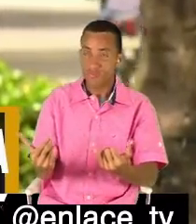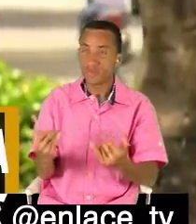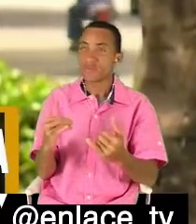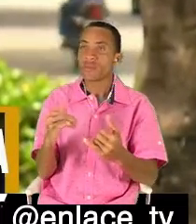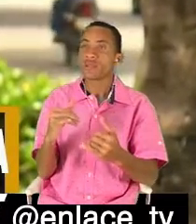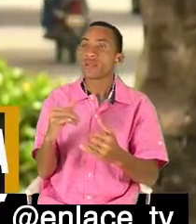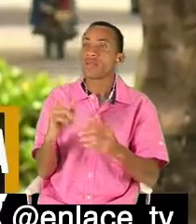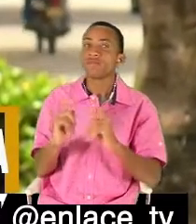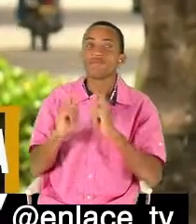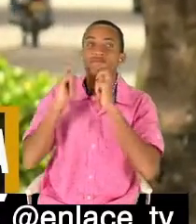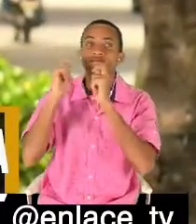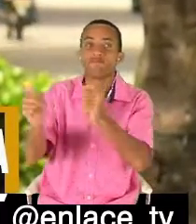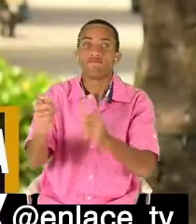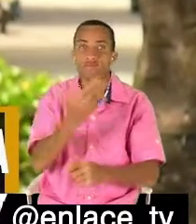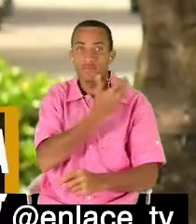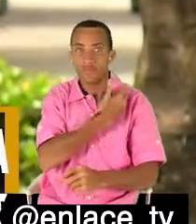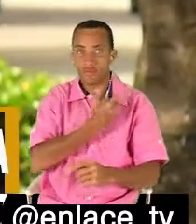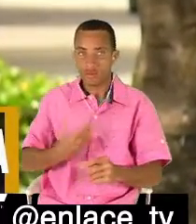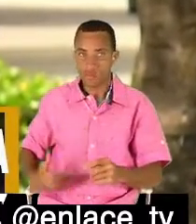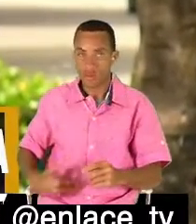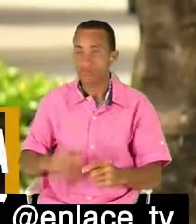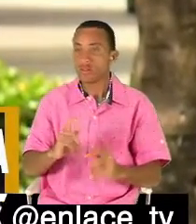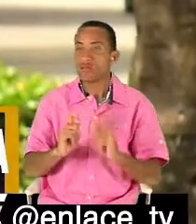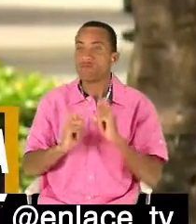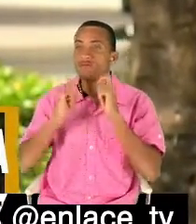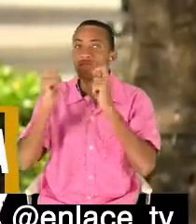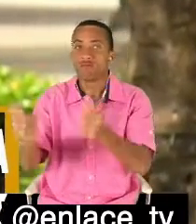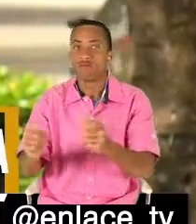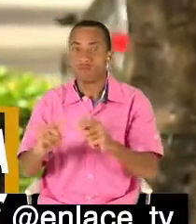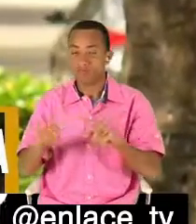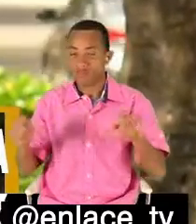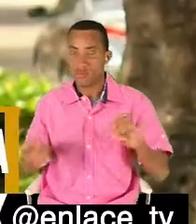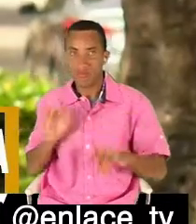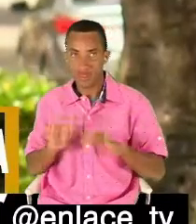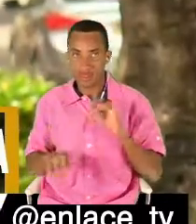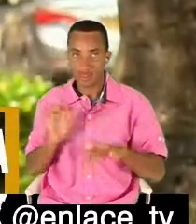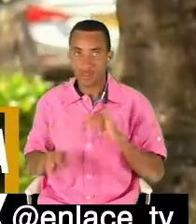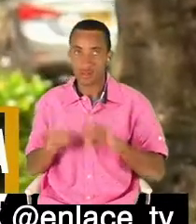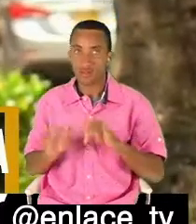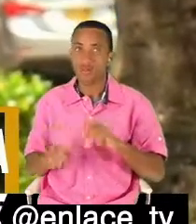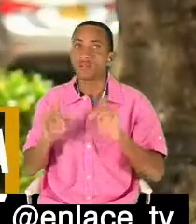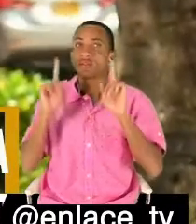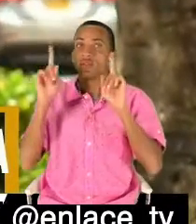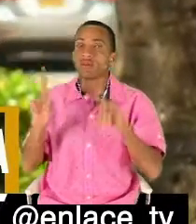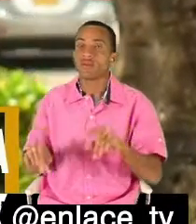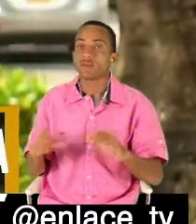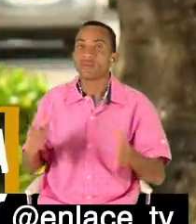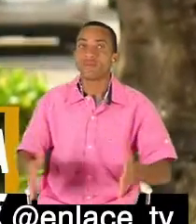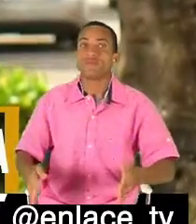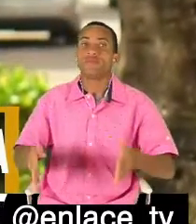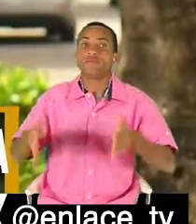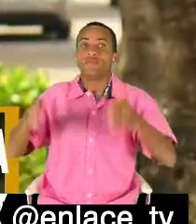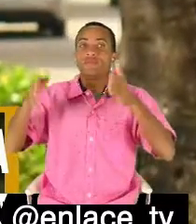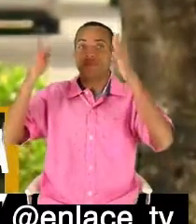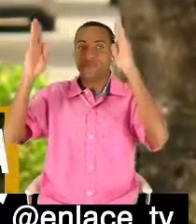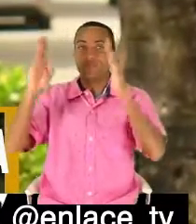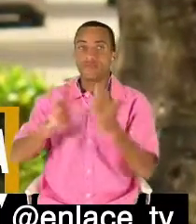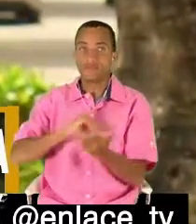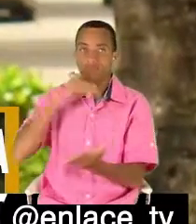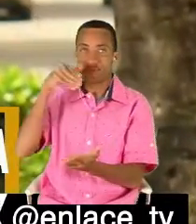un presidente y un secretario del Comité de Usuario de Comeva en el edificio San Silvestre, en